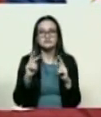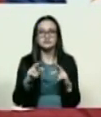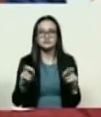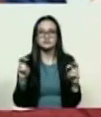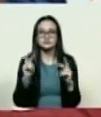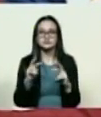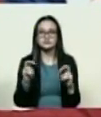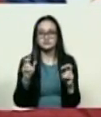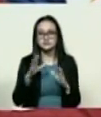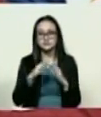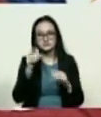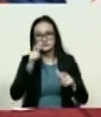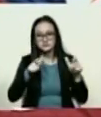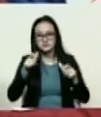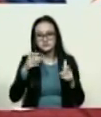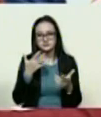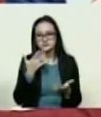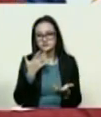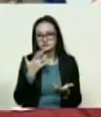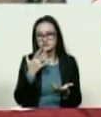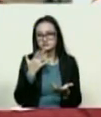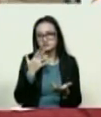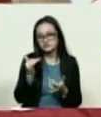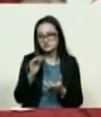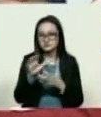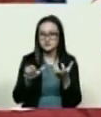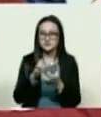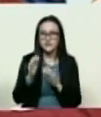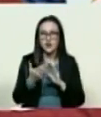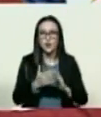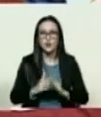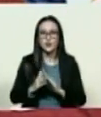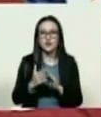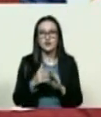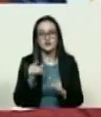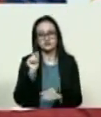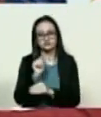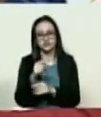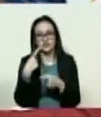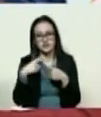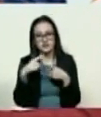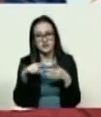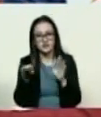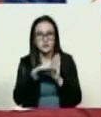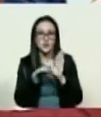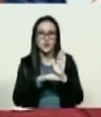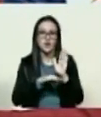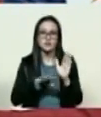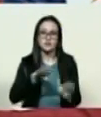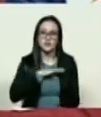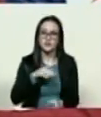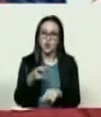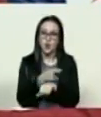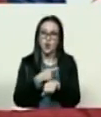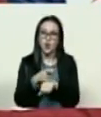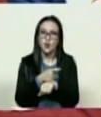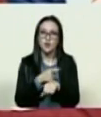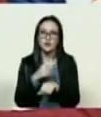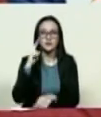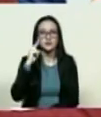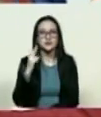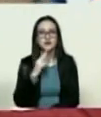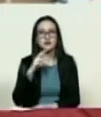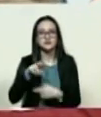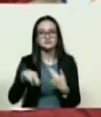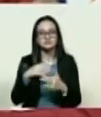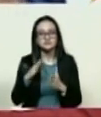aquellos compatriotas que tienen problemas en las comunidades y los reporta a los distintos programas que tiene el gobierno bolivariano